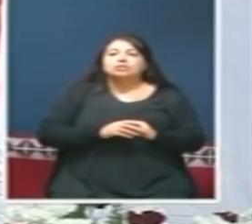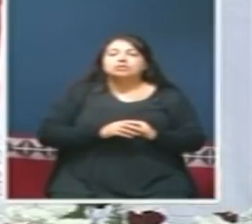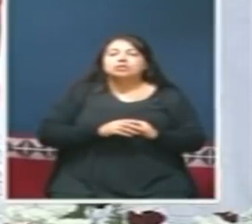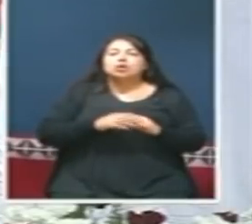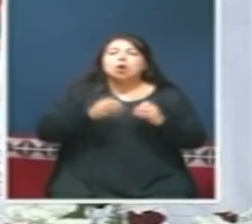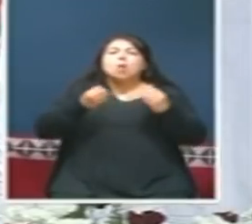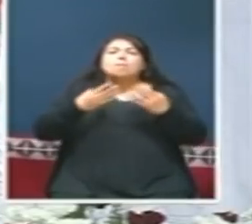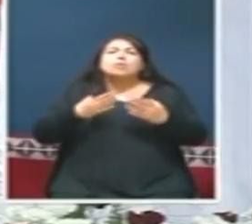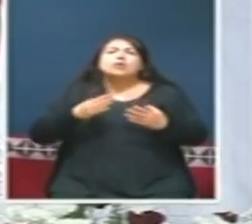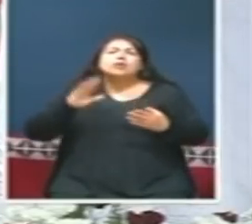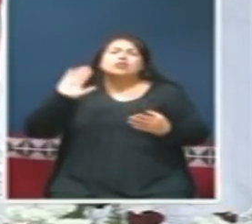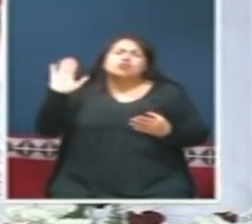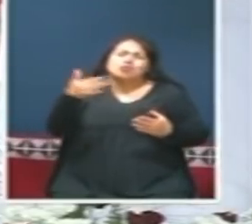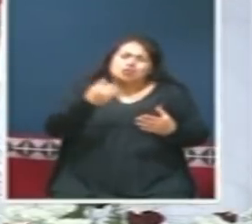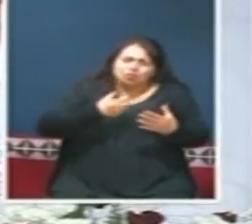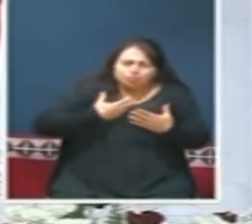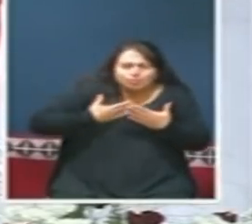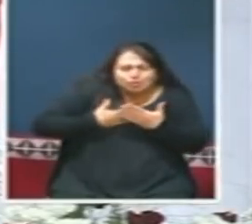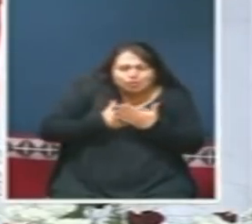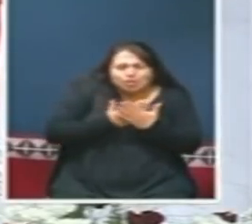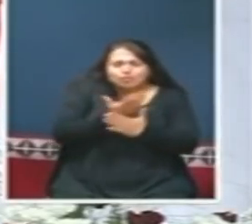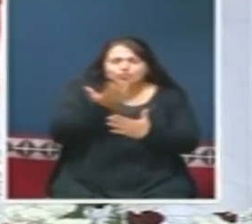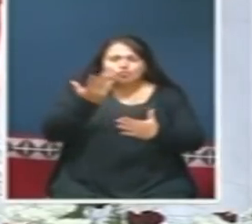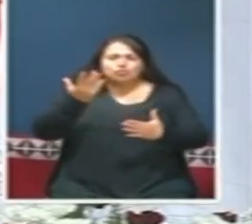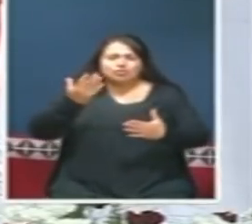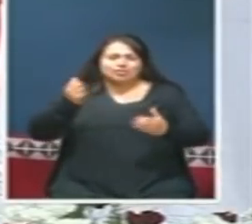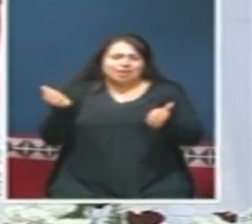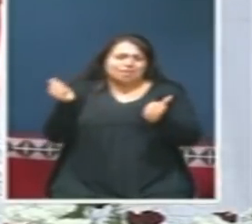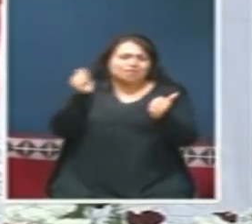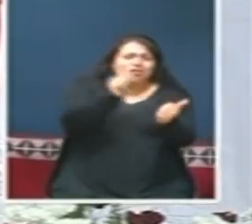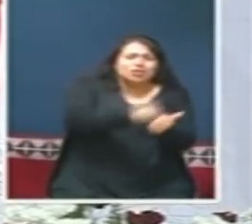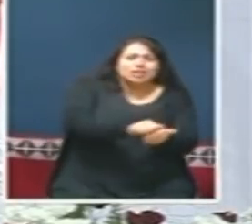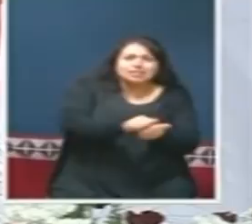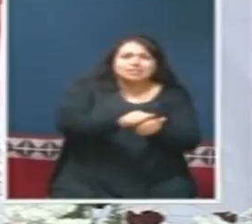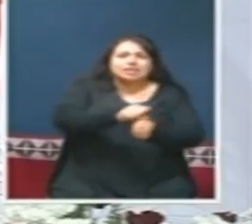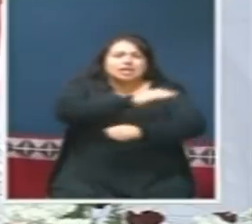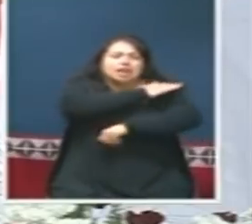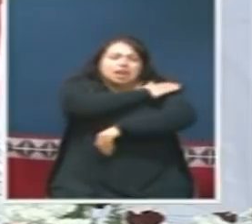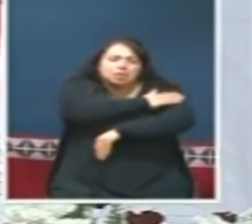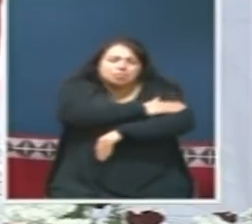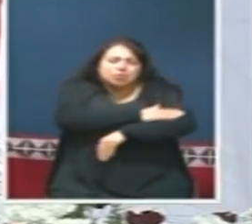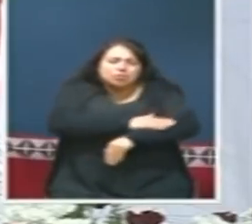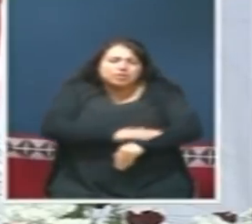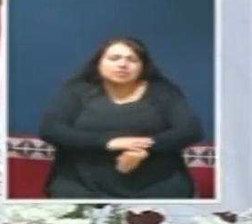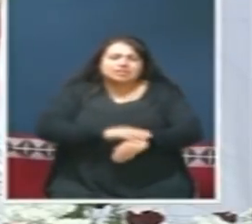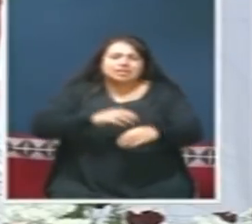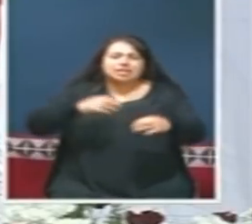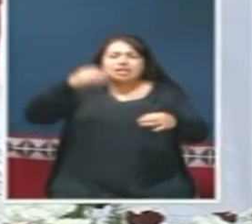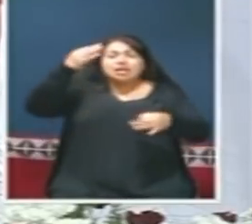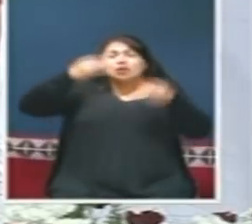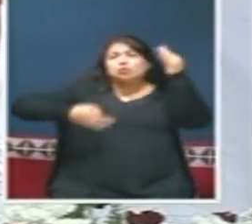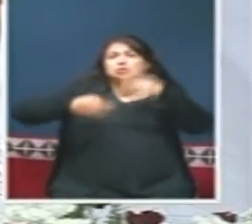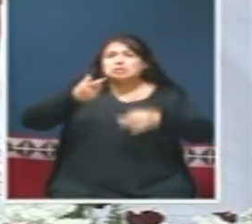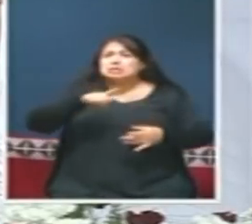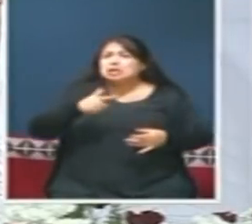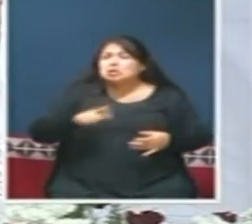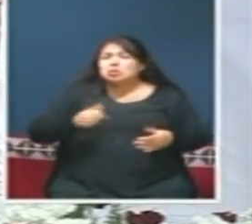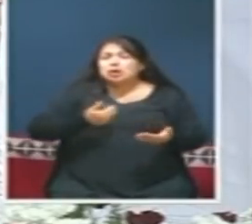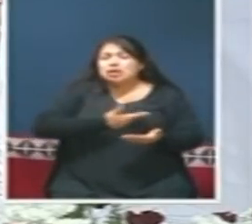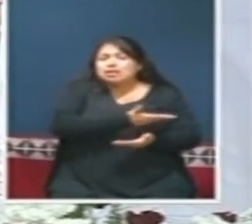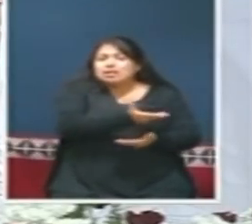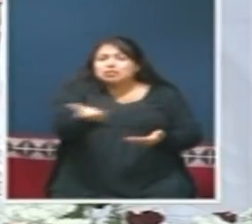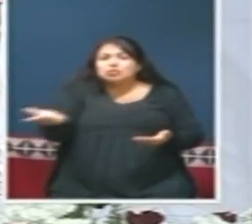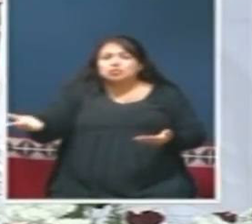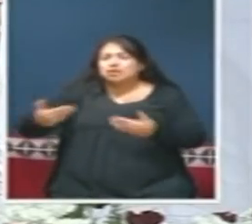Por todos los que sufren a causa de la violencia, la pobreza, la injusticia social y la